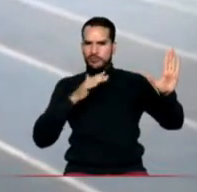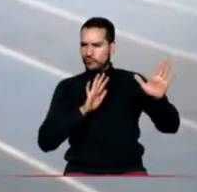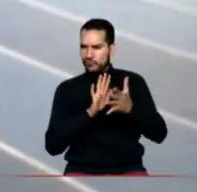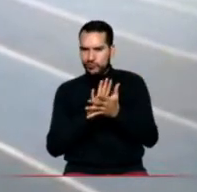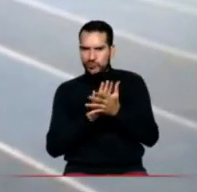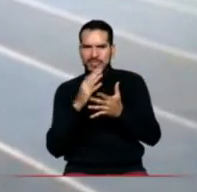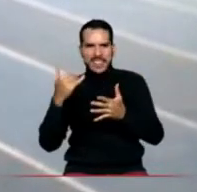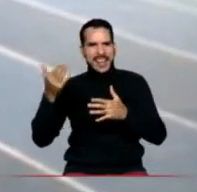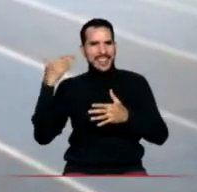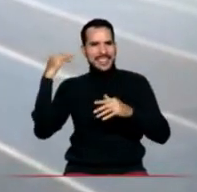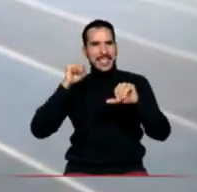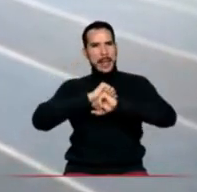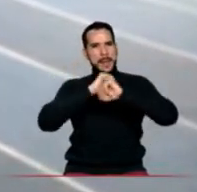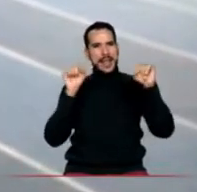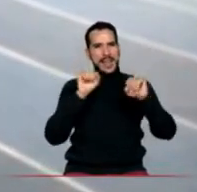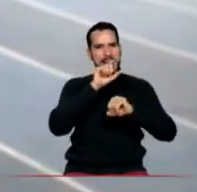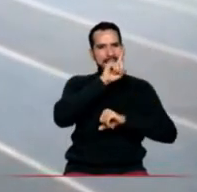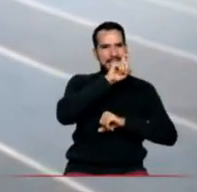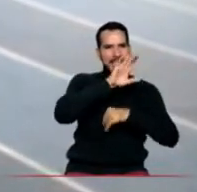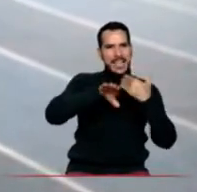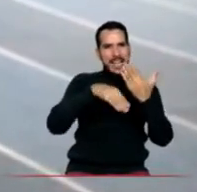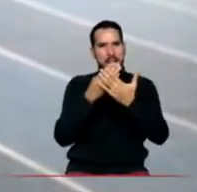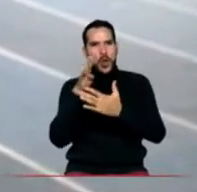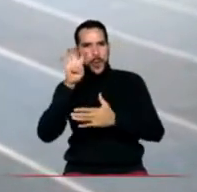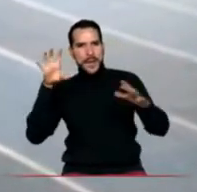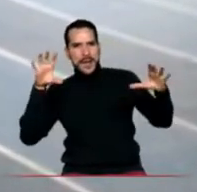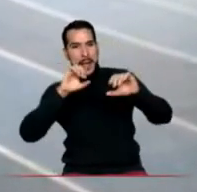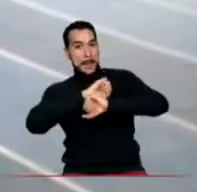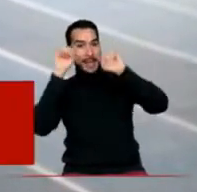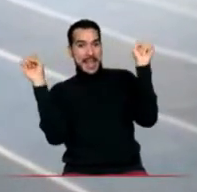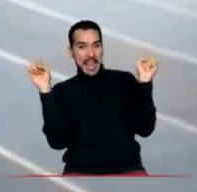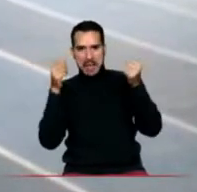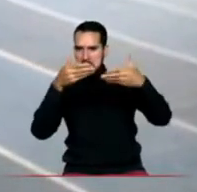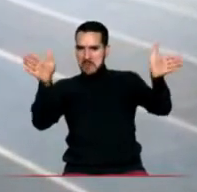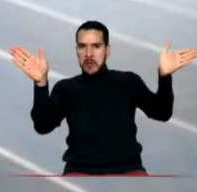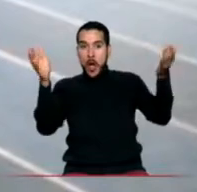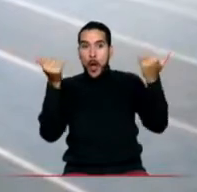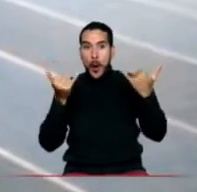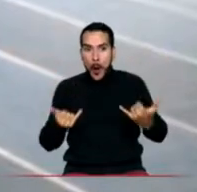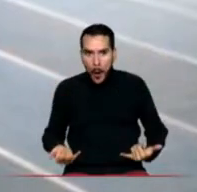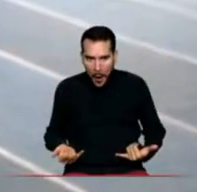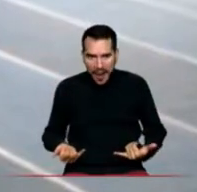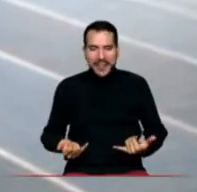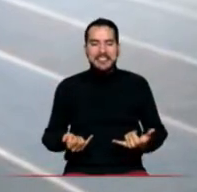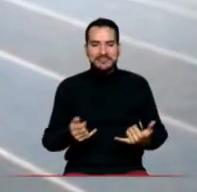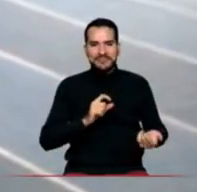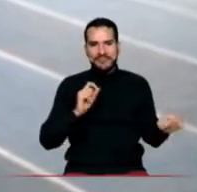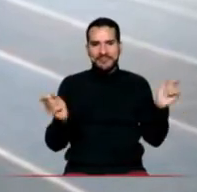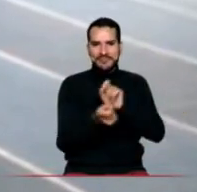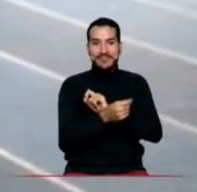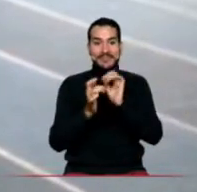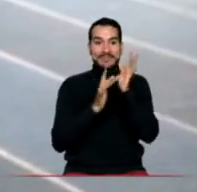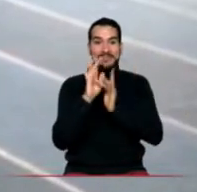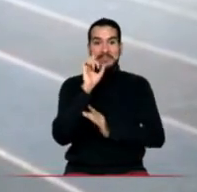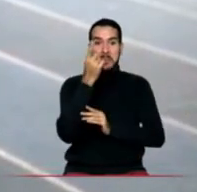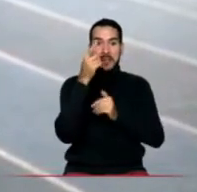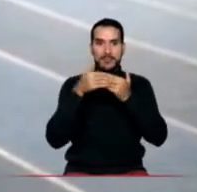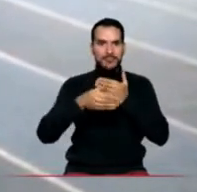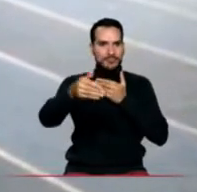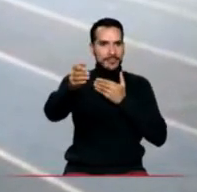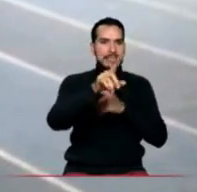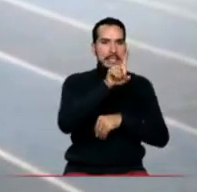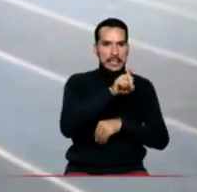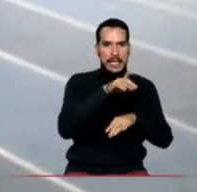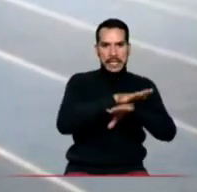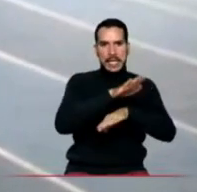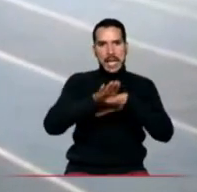mañanas todos los días desde las 6 hasta las 9 de la mañana. Ahora la tenemos disponible para todos los caleños a partir del 1 de abril de 6 de la tarde a